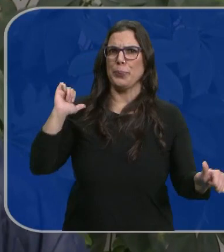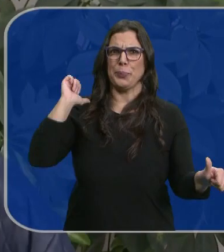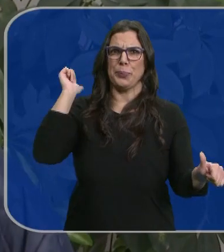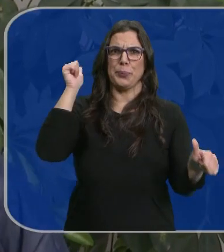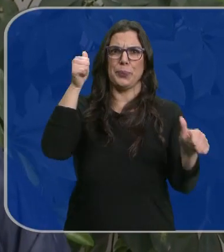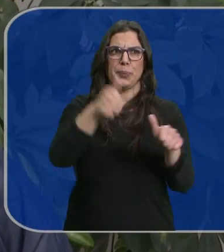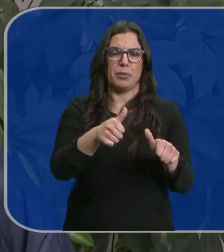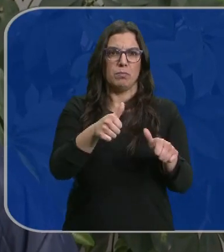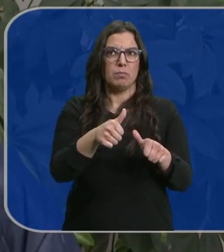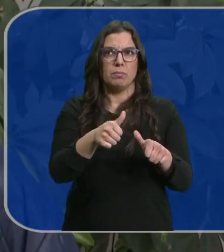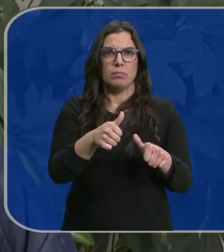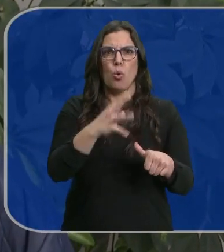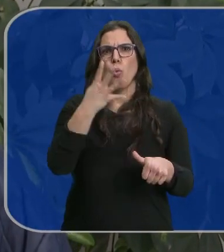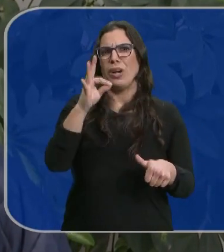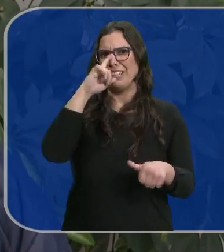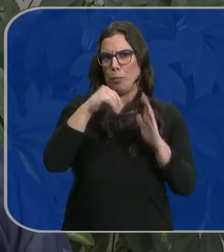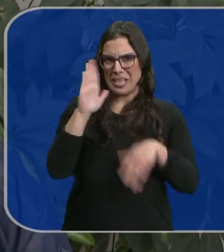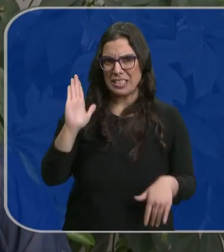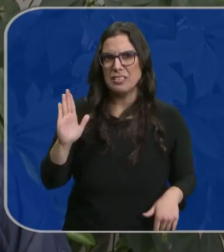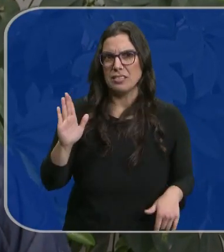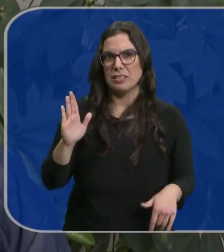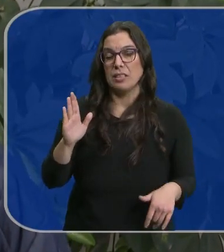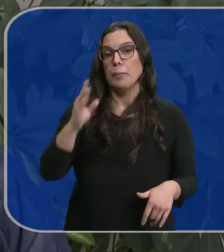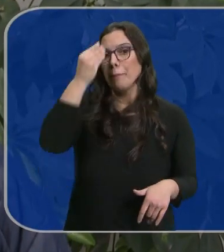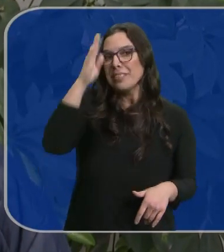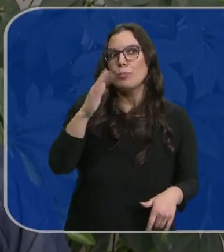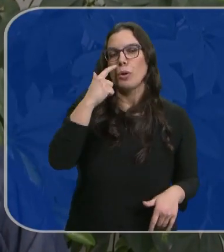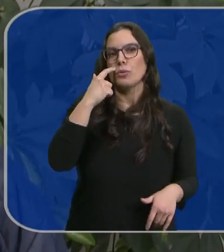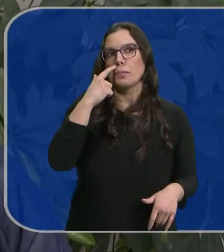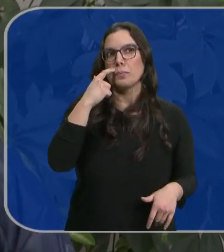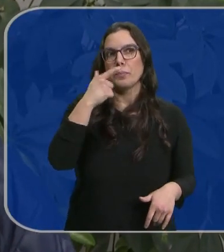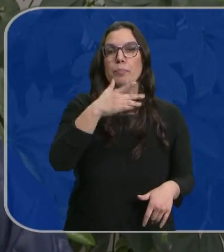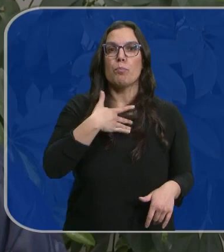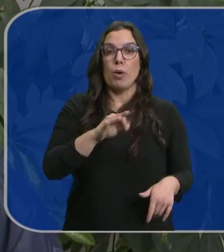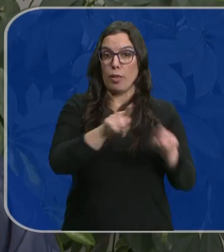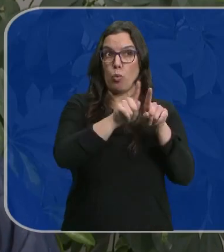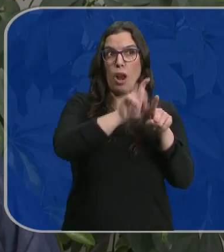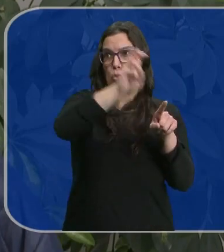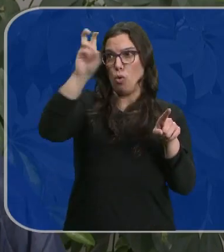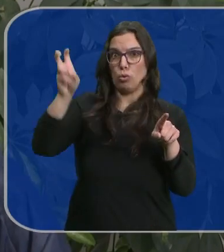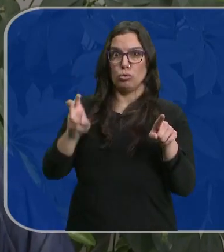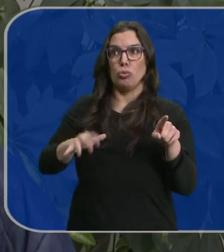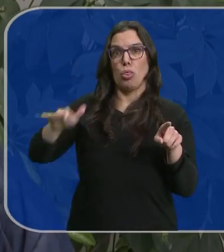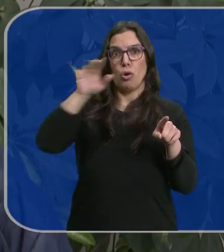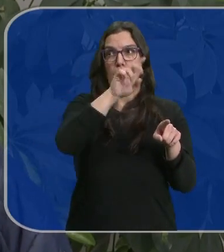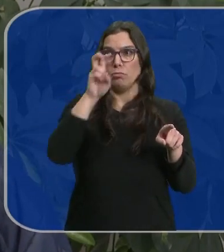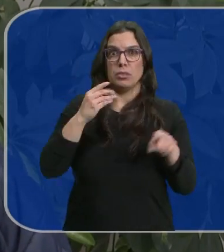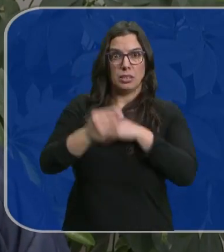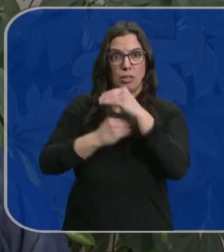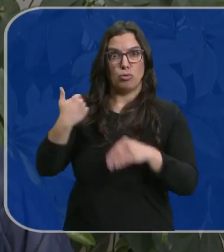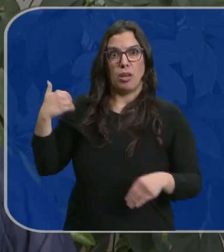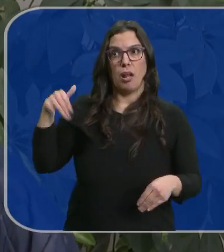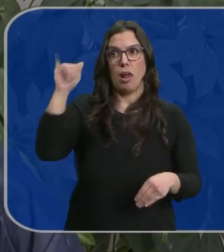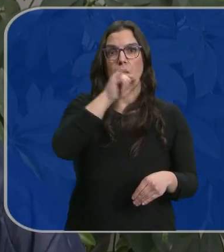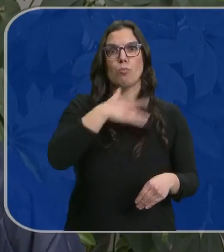con nosotros con más de 4 décadas y creemos que puede ser, como en otros sitios y en otros lugares ha ocurrido,